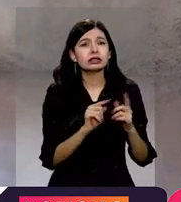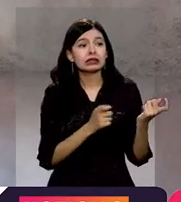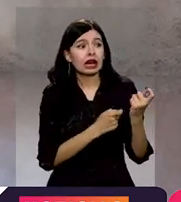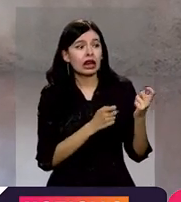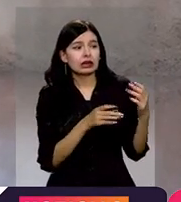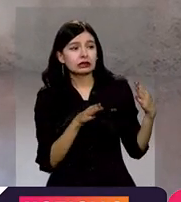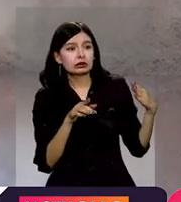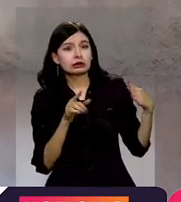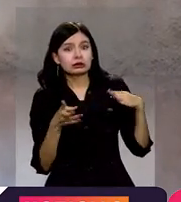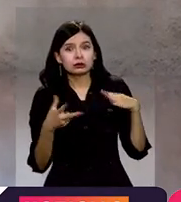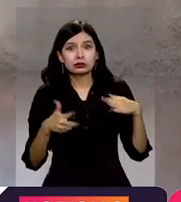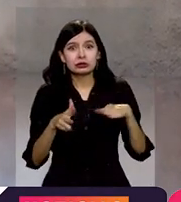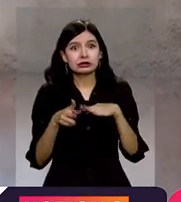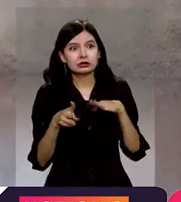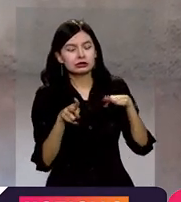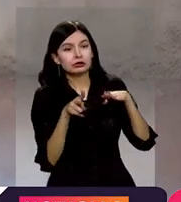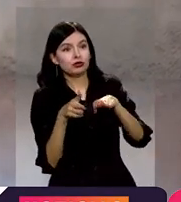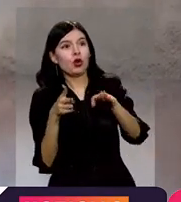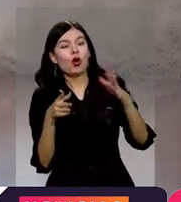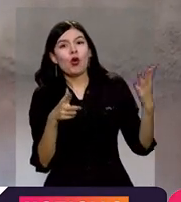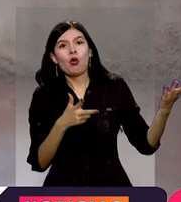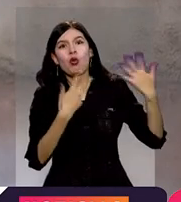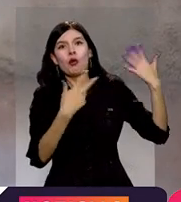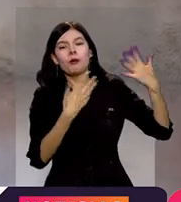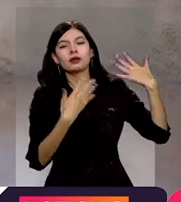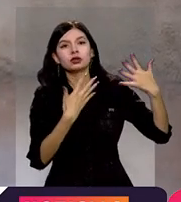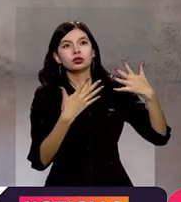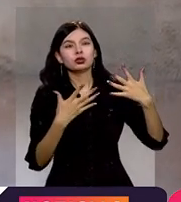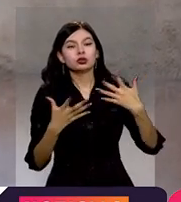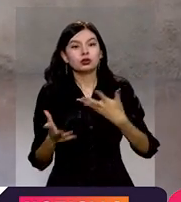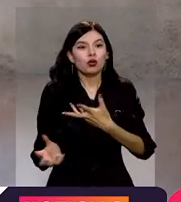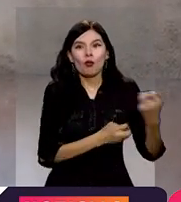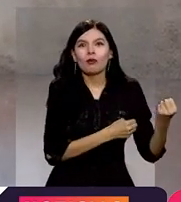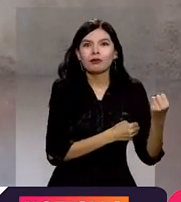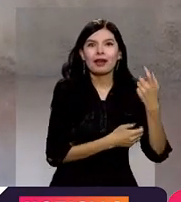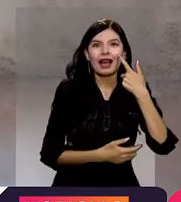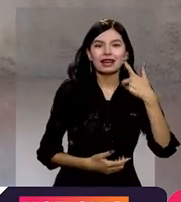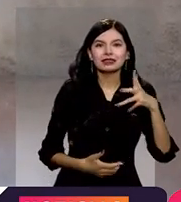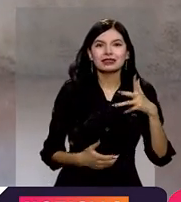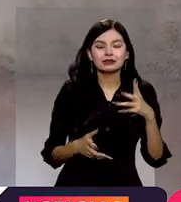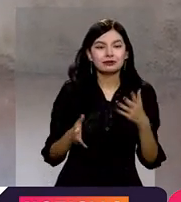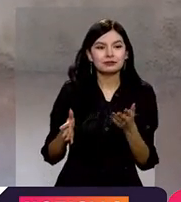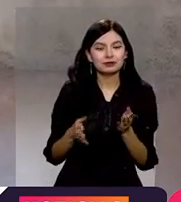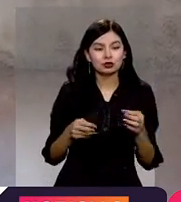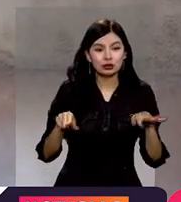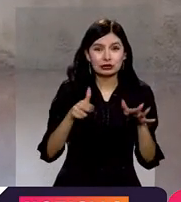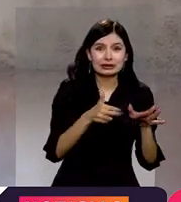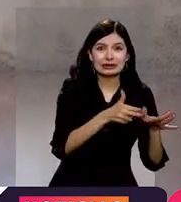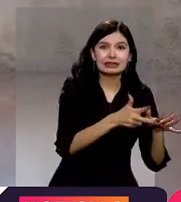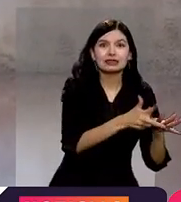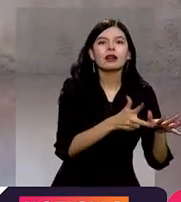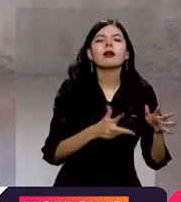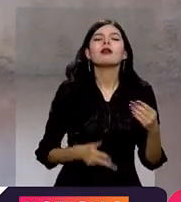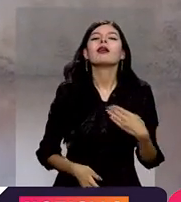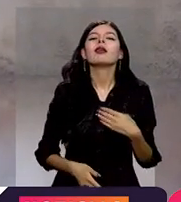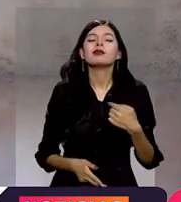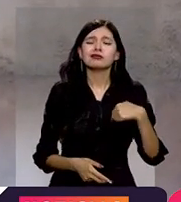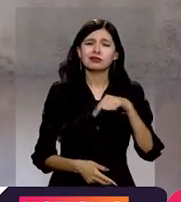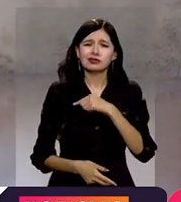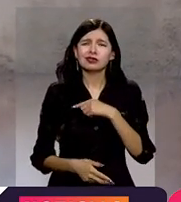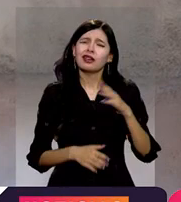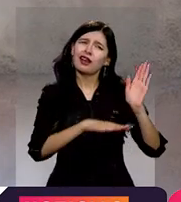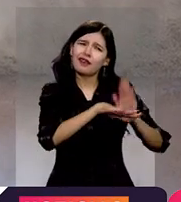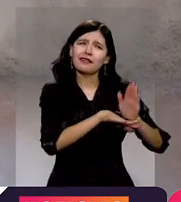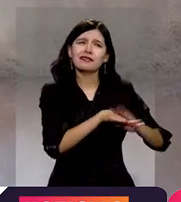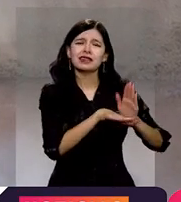pasan muy cerca, forman una ráfaga de viento que lo absorbe a uno y lo lleva hacia el lado donde está el vehículo. Entonces es un